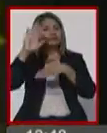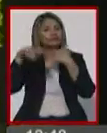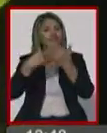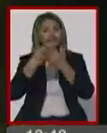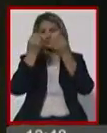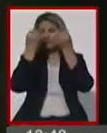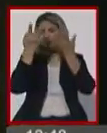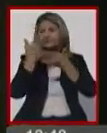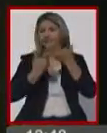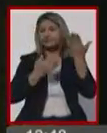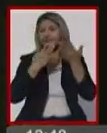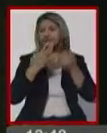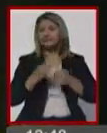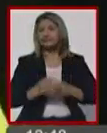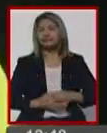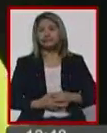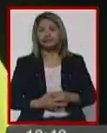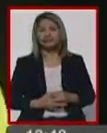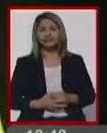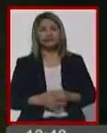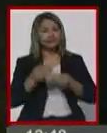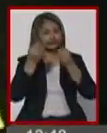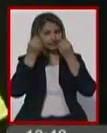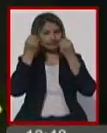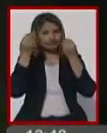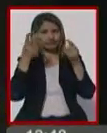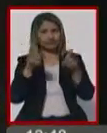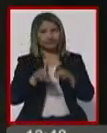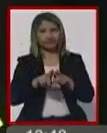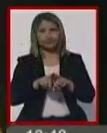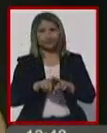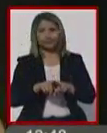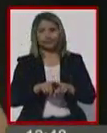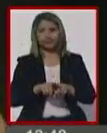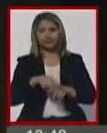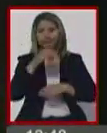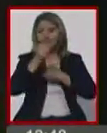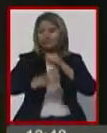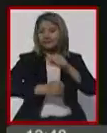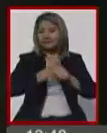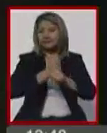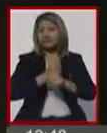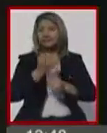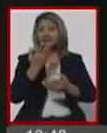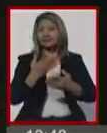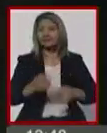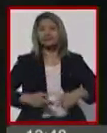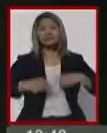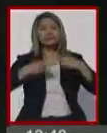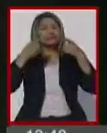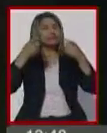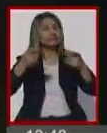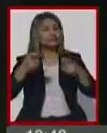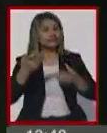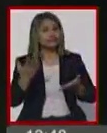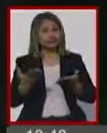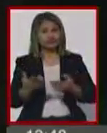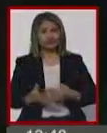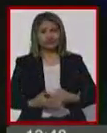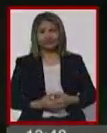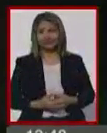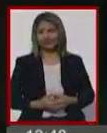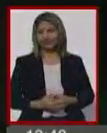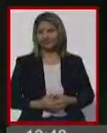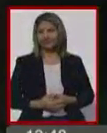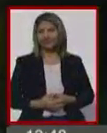sean obedientes. Que sean obedientes todo el año para que por ahí le den un premio. Como siempre,